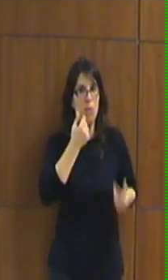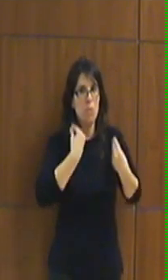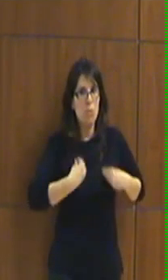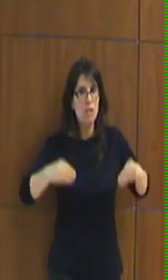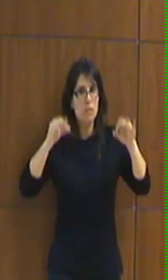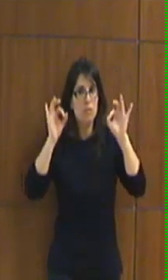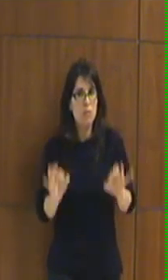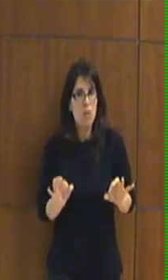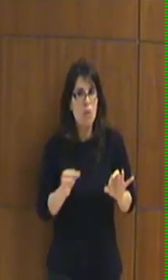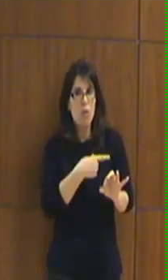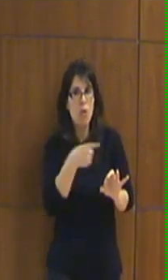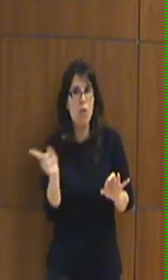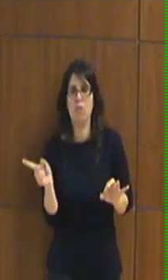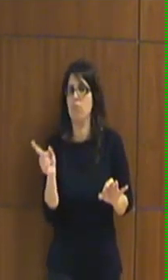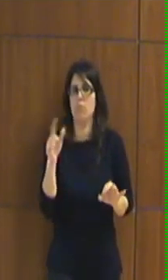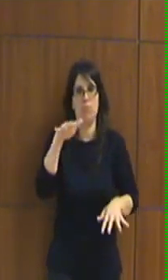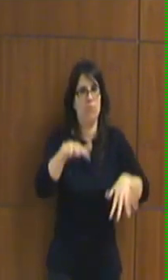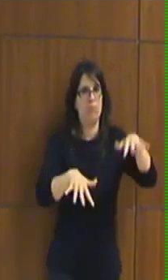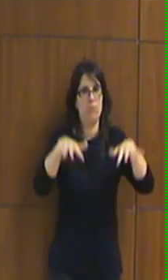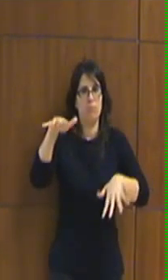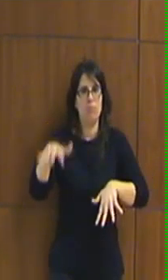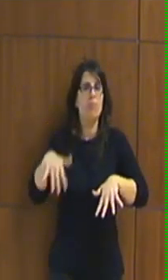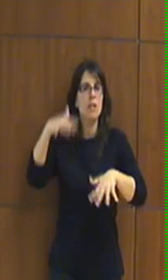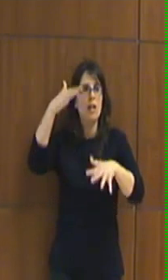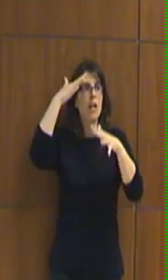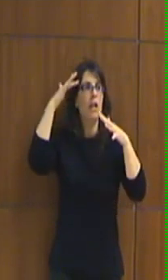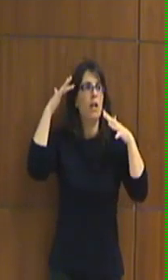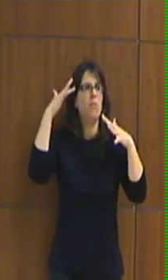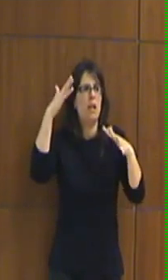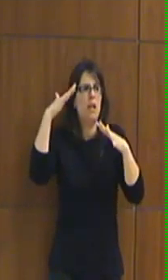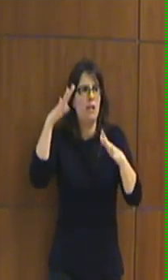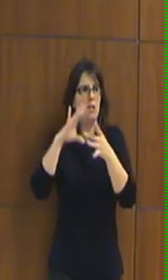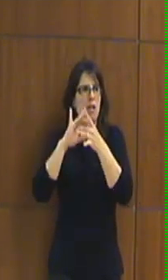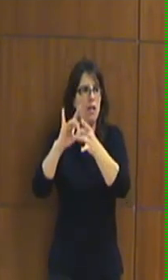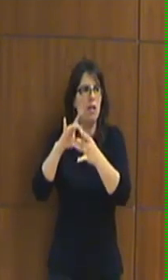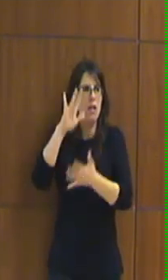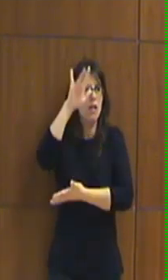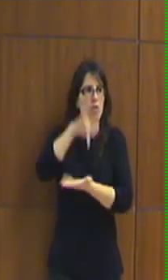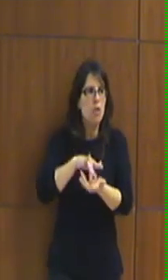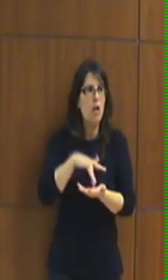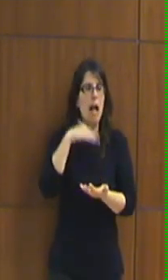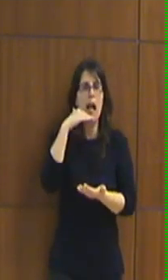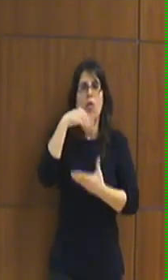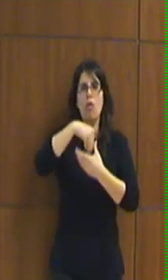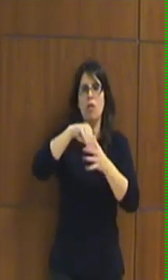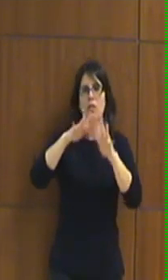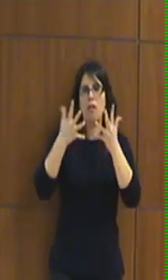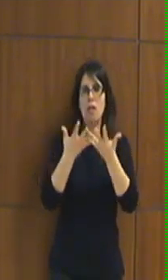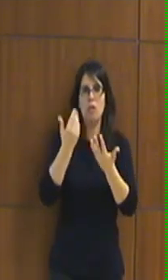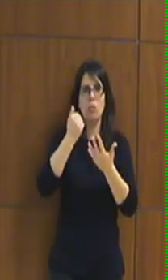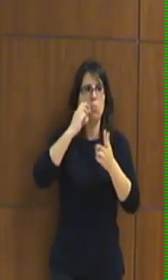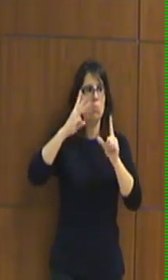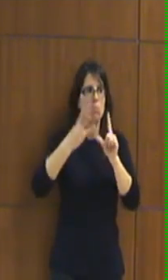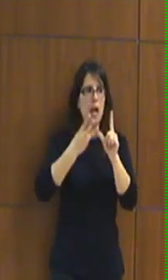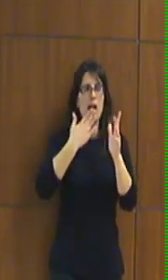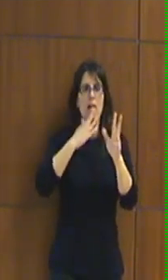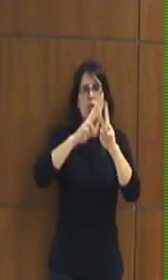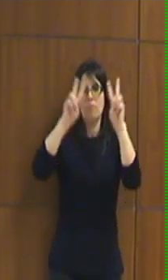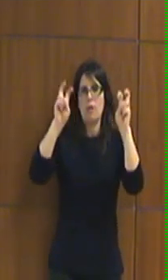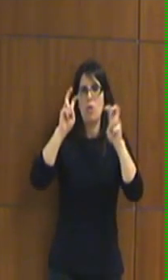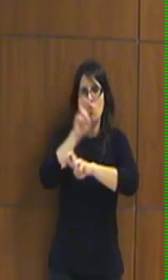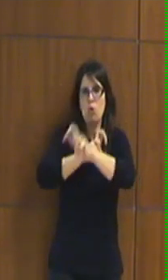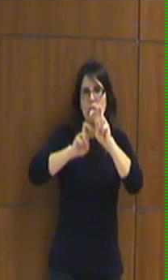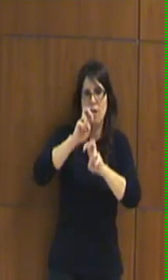oportunidades, ¿no? Si de pronto todo se fuera, por no quiero decir una marca comercial, pero por algún trabajo por internet y